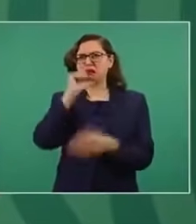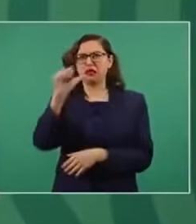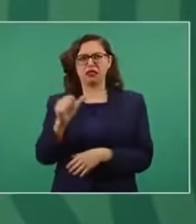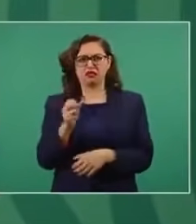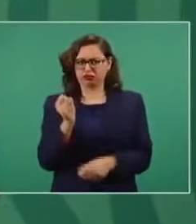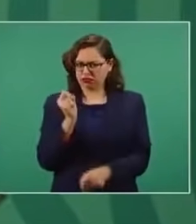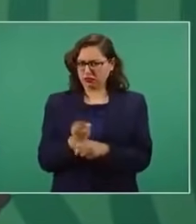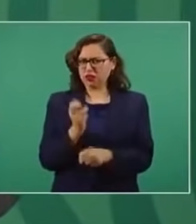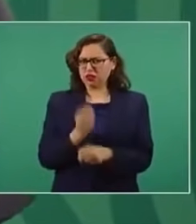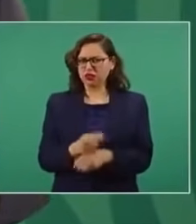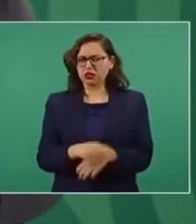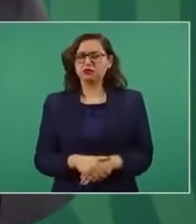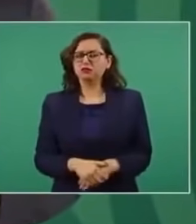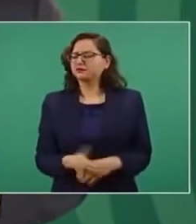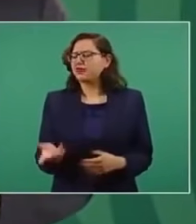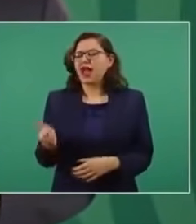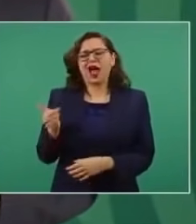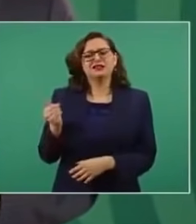Porque